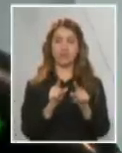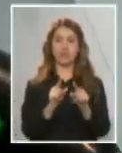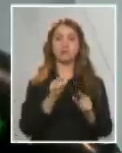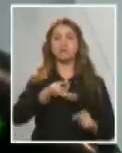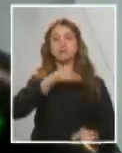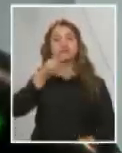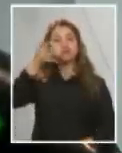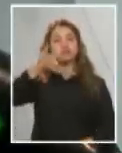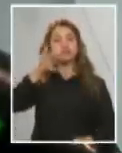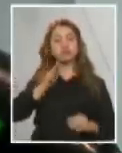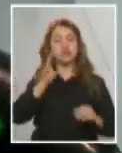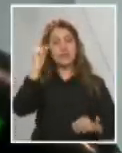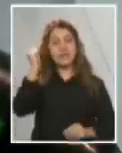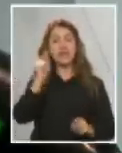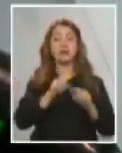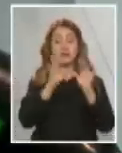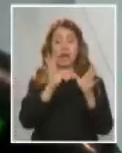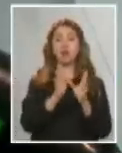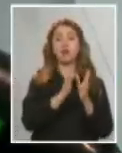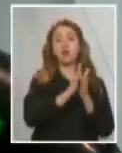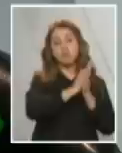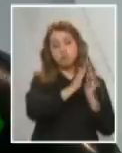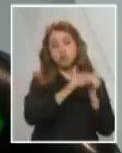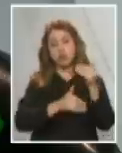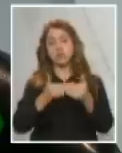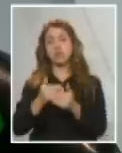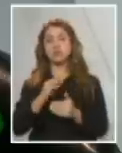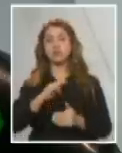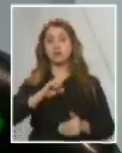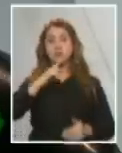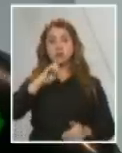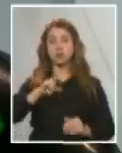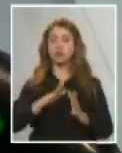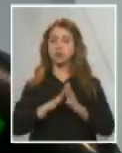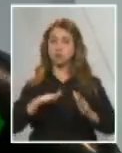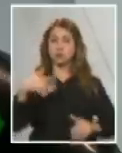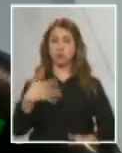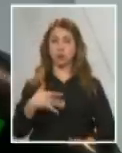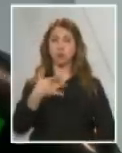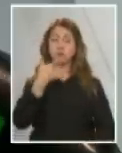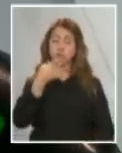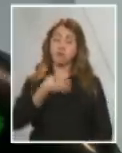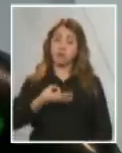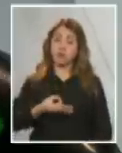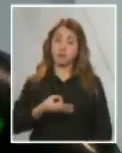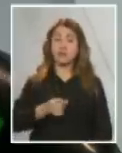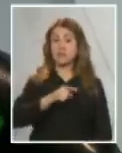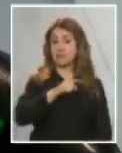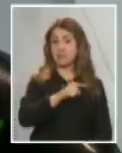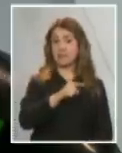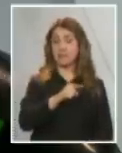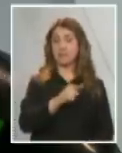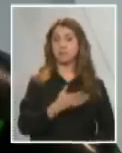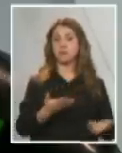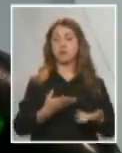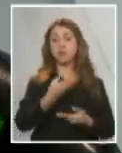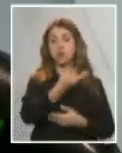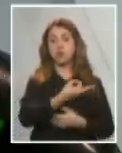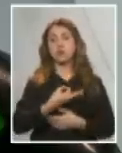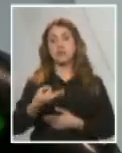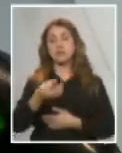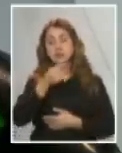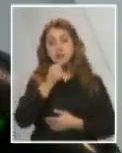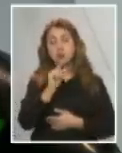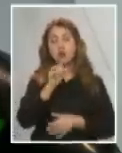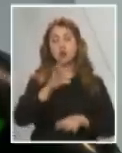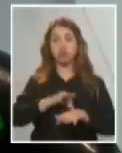dos defensas, sí. Por eso que el proceso de acompañamiento con los mentores es tan importante, uh-huh. porque efectivamente ahí, tal como señalaba hace un